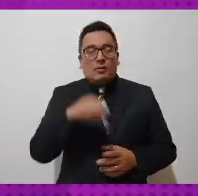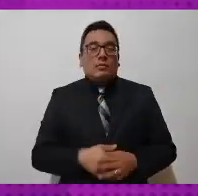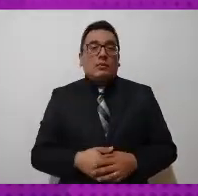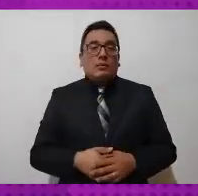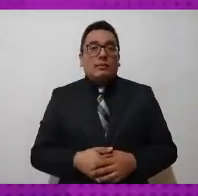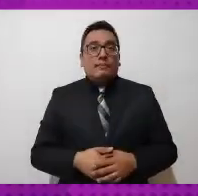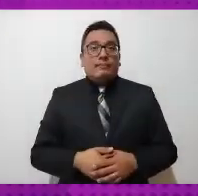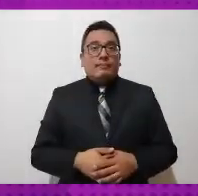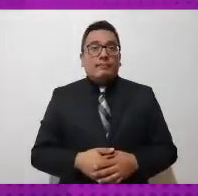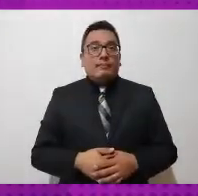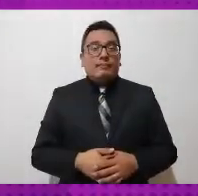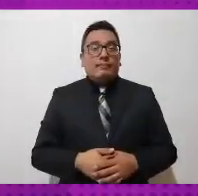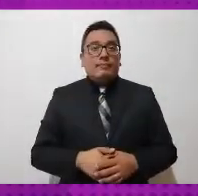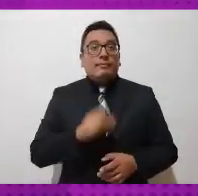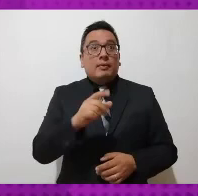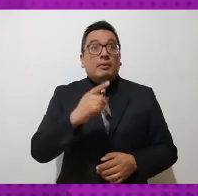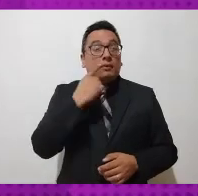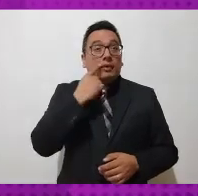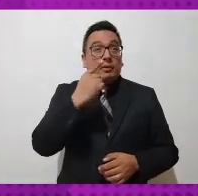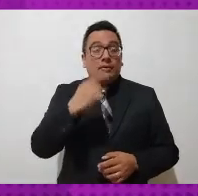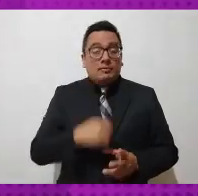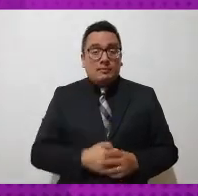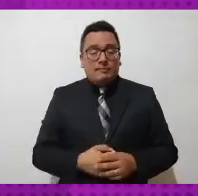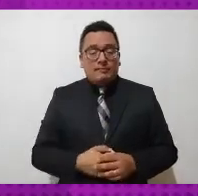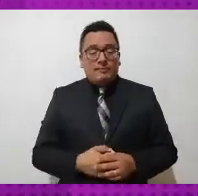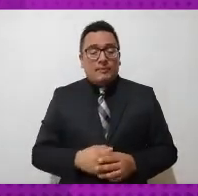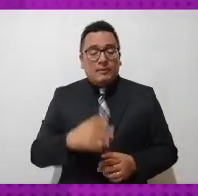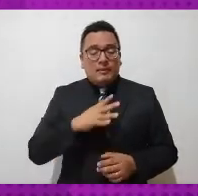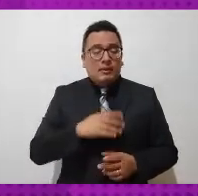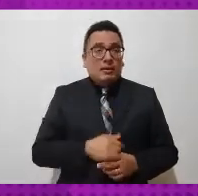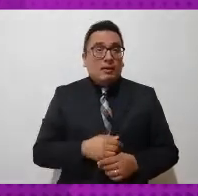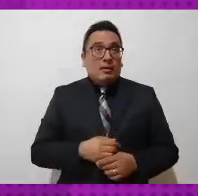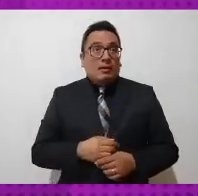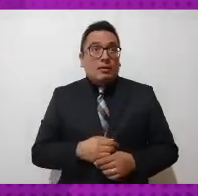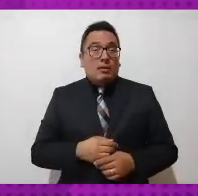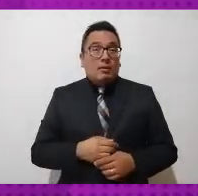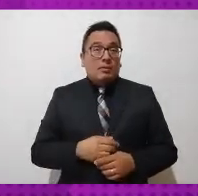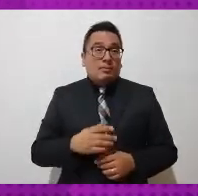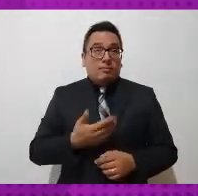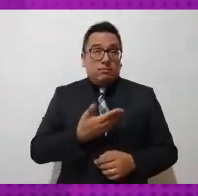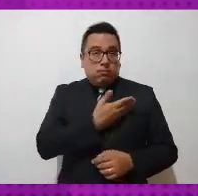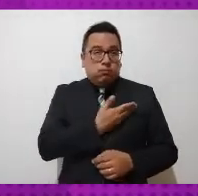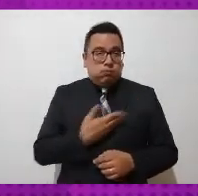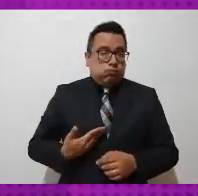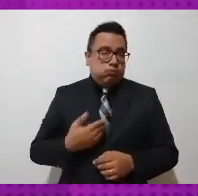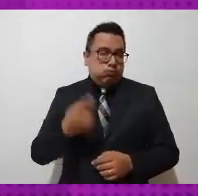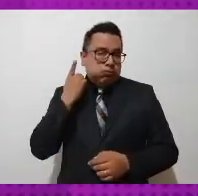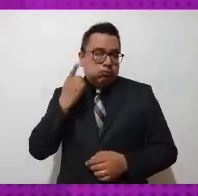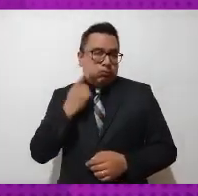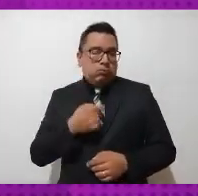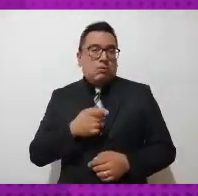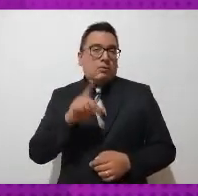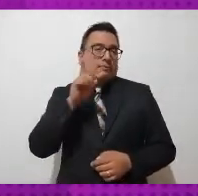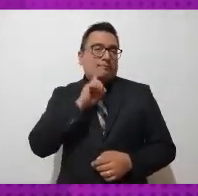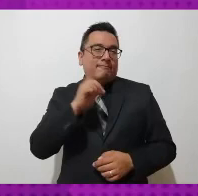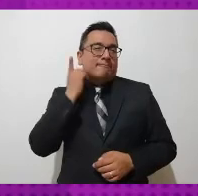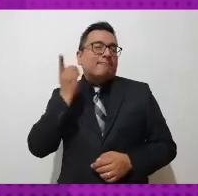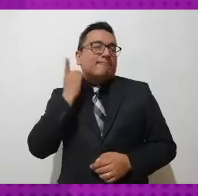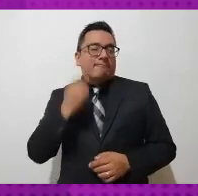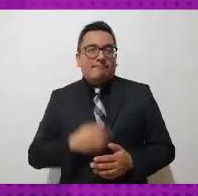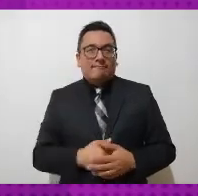58%. Y además me gustaría recalcar que quien ocupa la presidencia del Congreso es por primera vez una